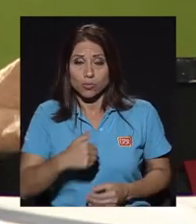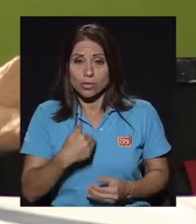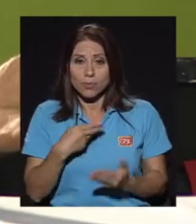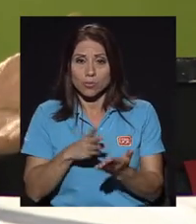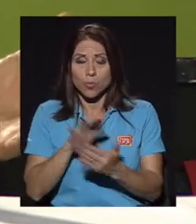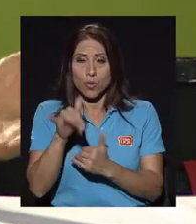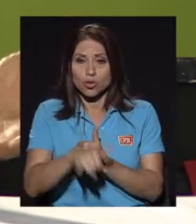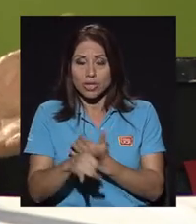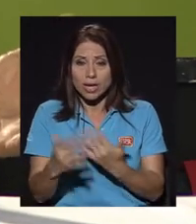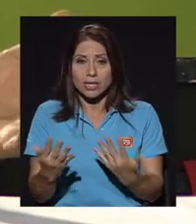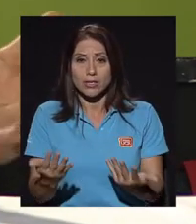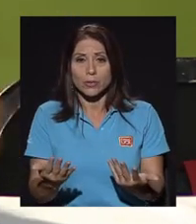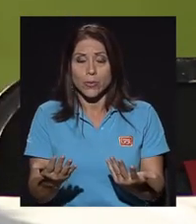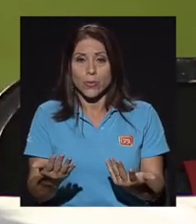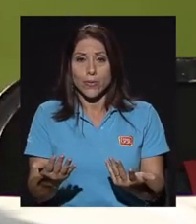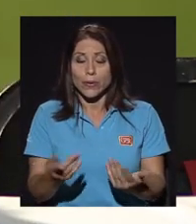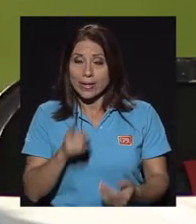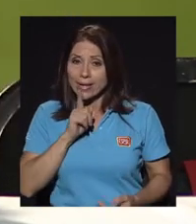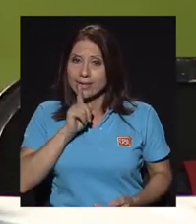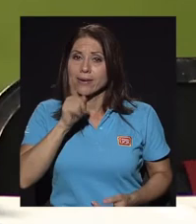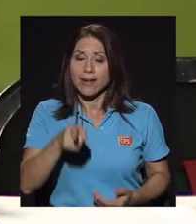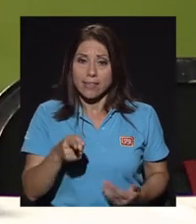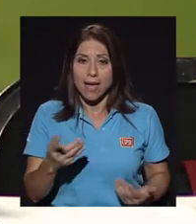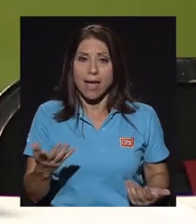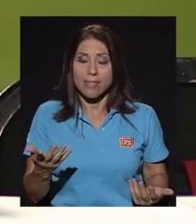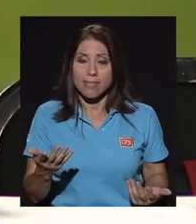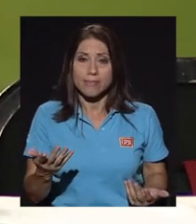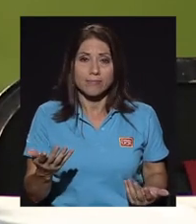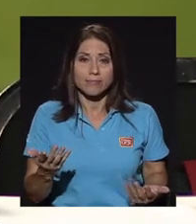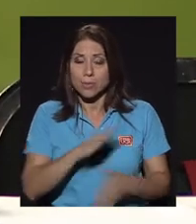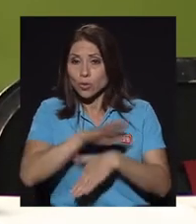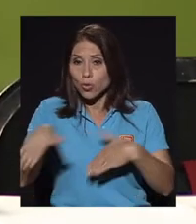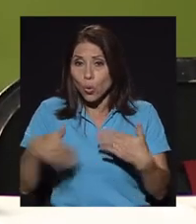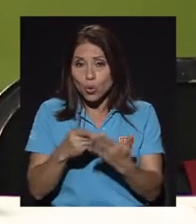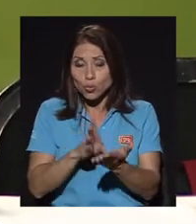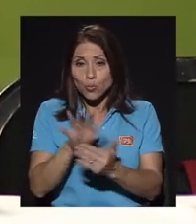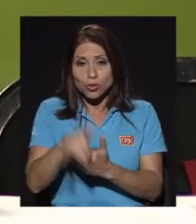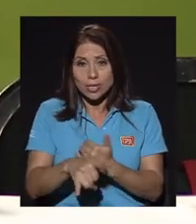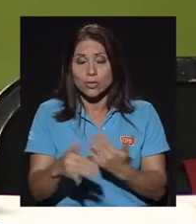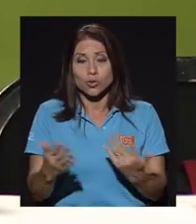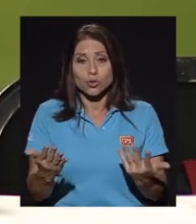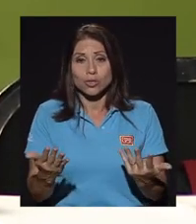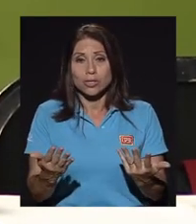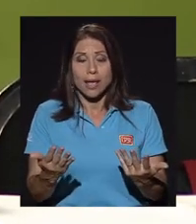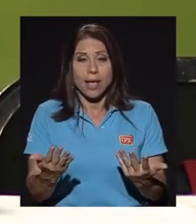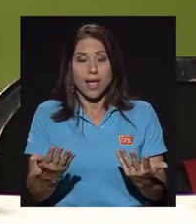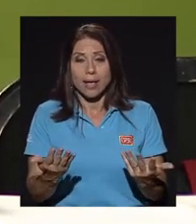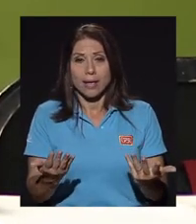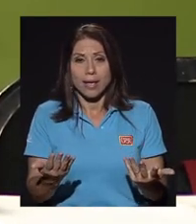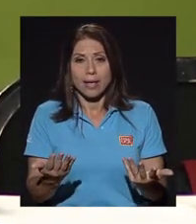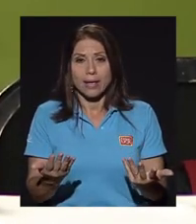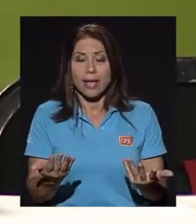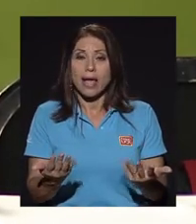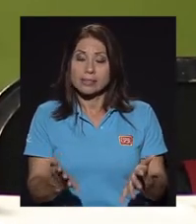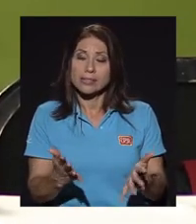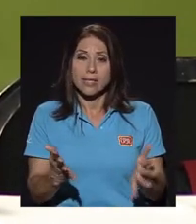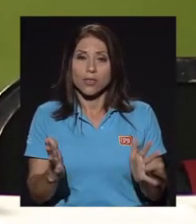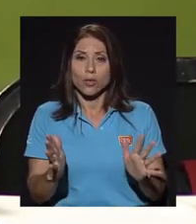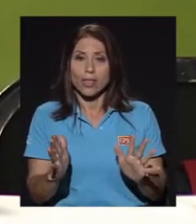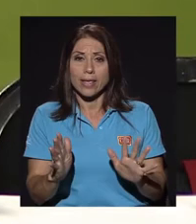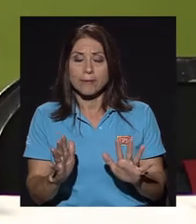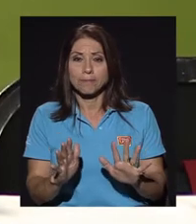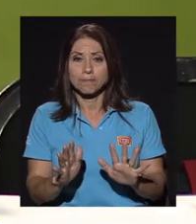proyecto aquí que en realidad, y todos los proyectos han sido